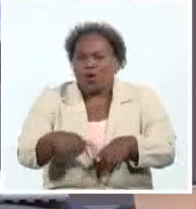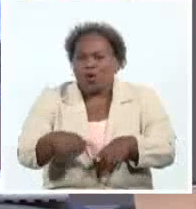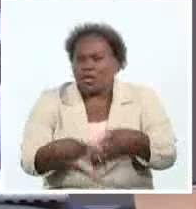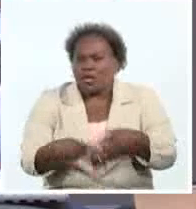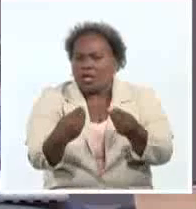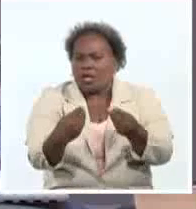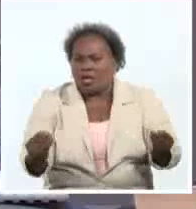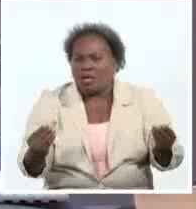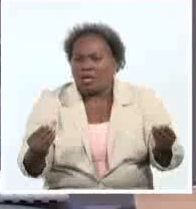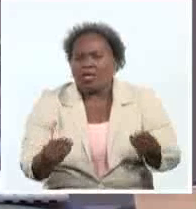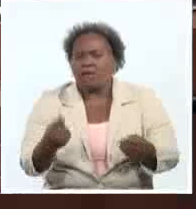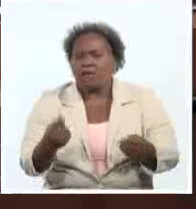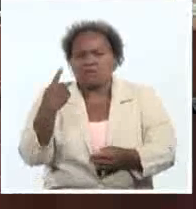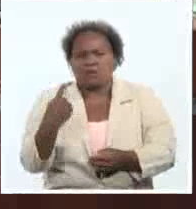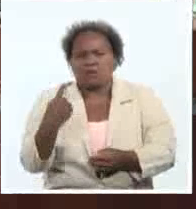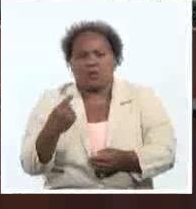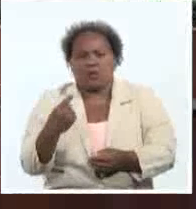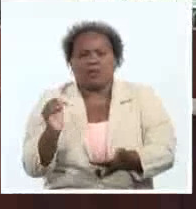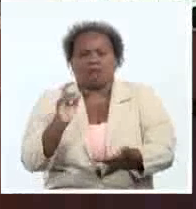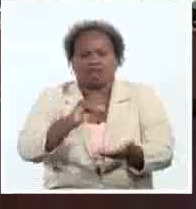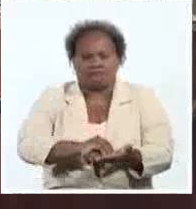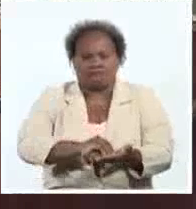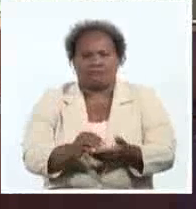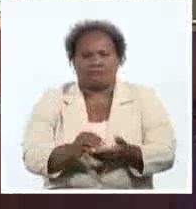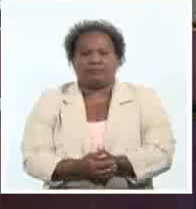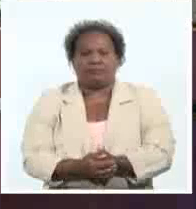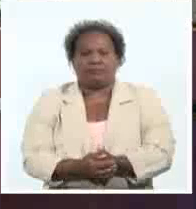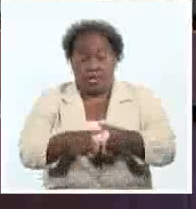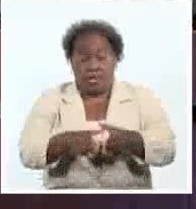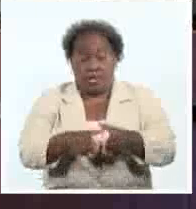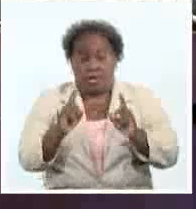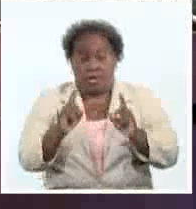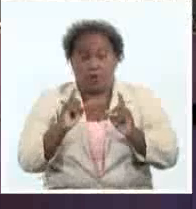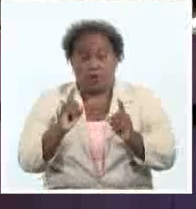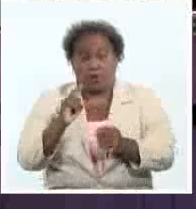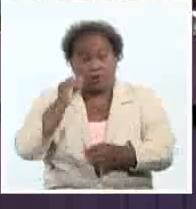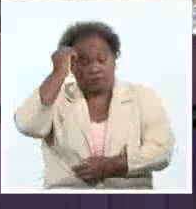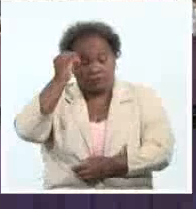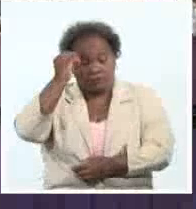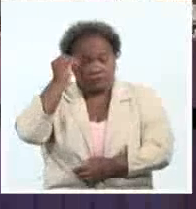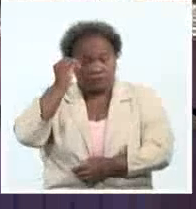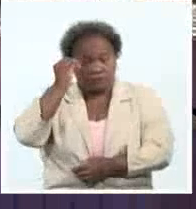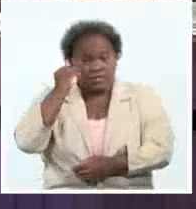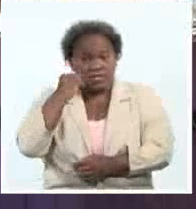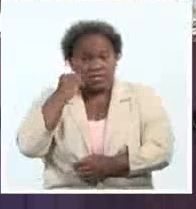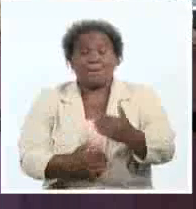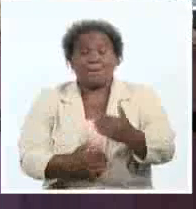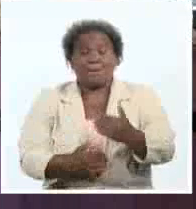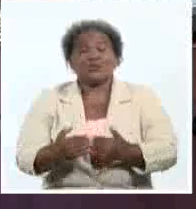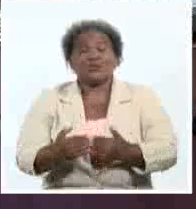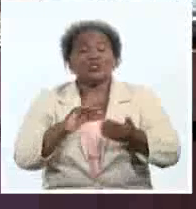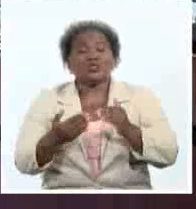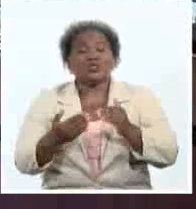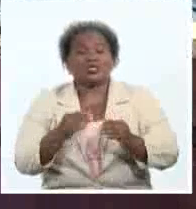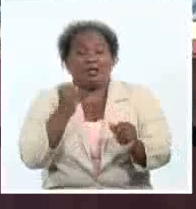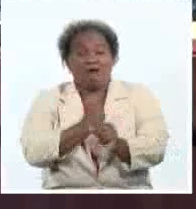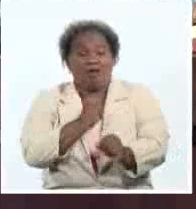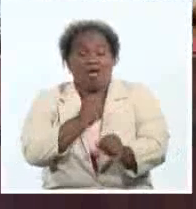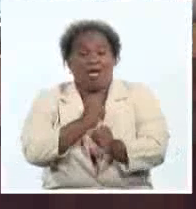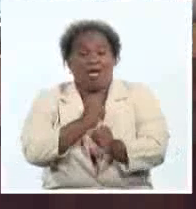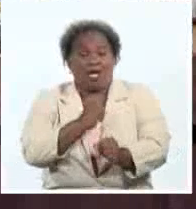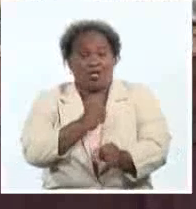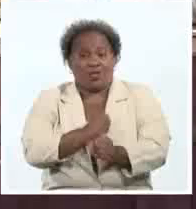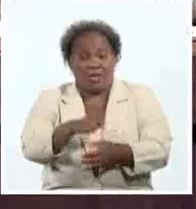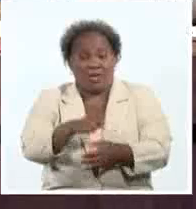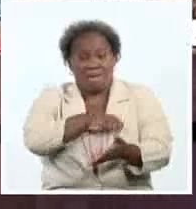lo primero es restablecer eso. En la reunión se compartieron análisis acerca del proceso de discusión con los trabajadores del